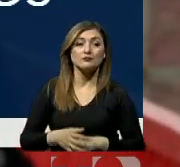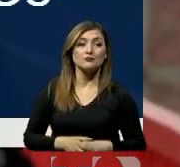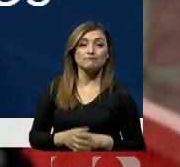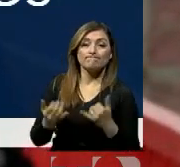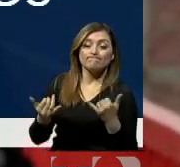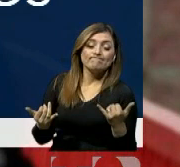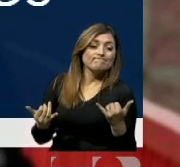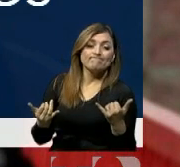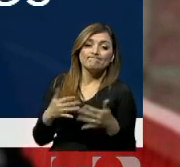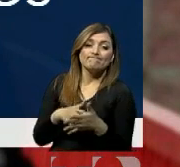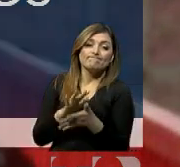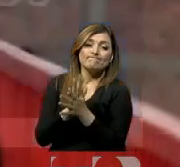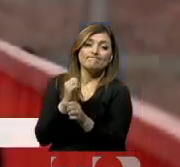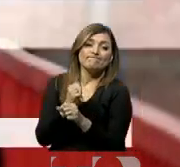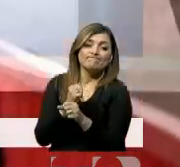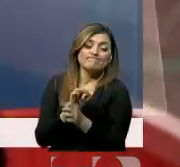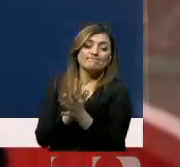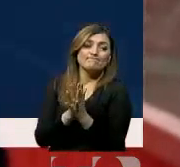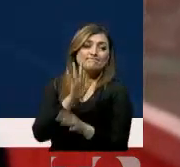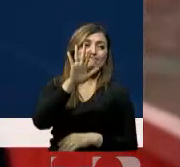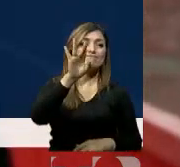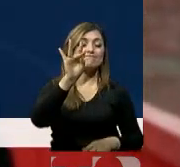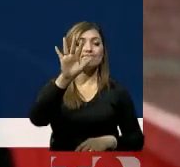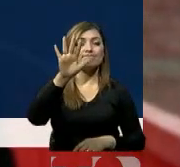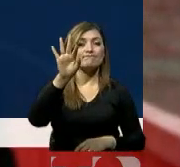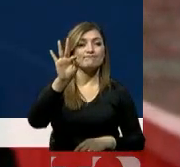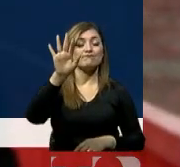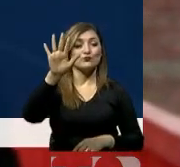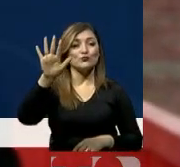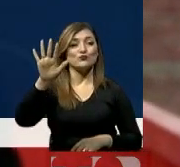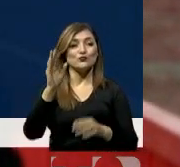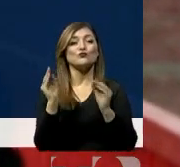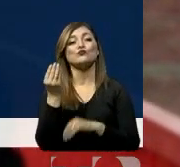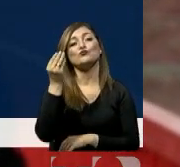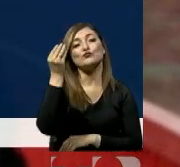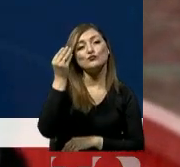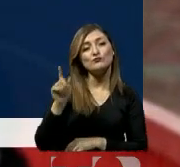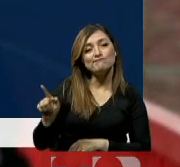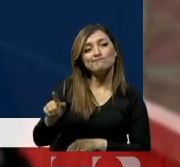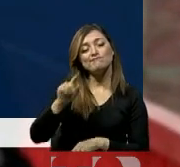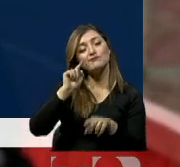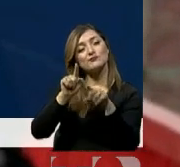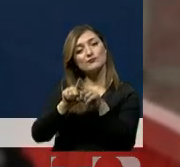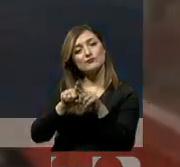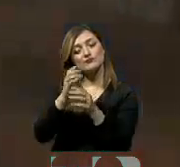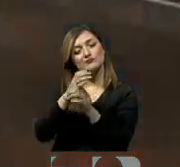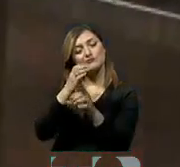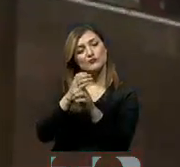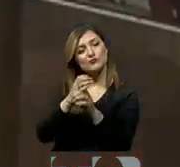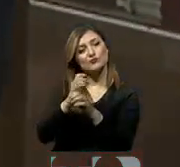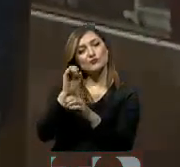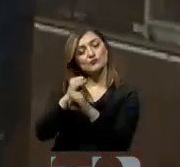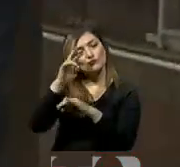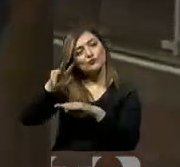actualmente no estudia ni trabaja. Son 585.955 los jóvenes que, de acuerdo con las proyecciones del